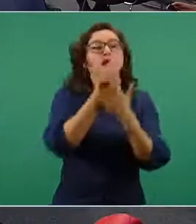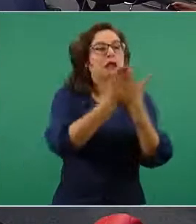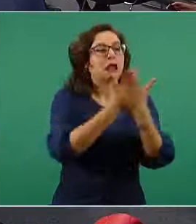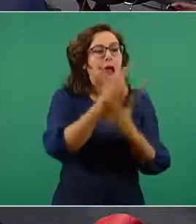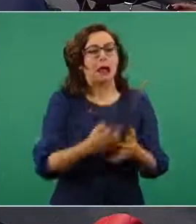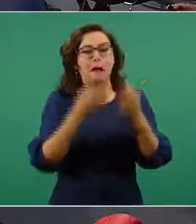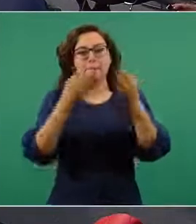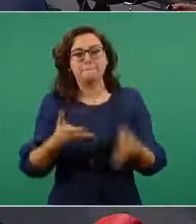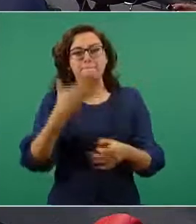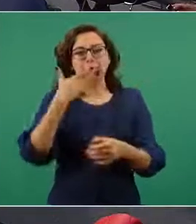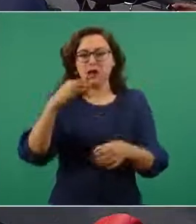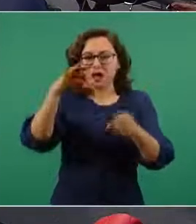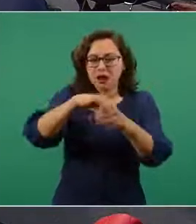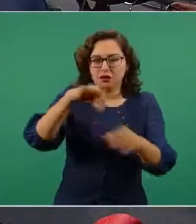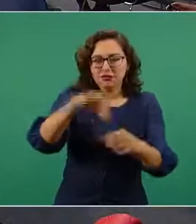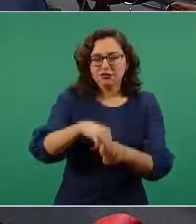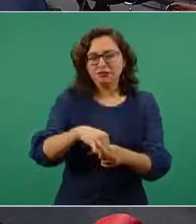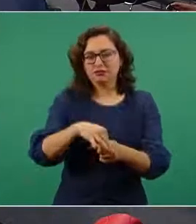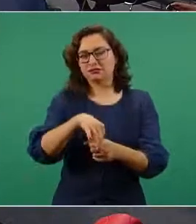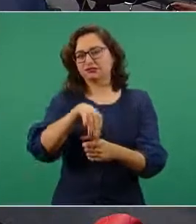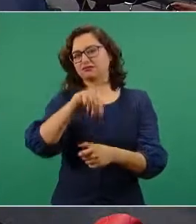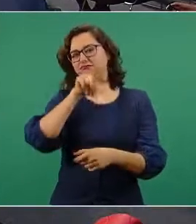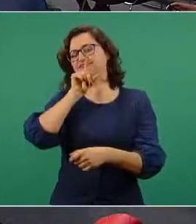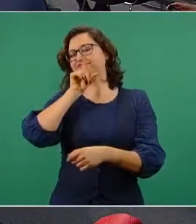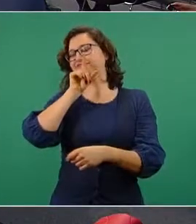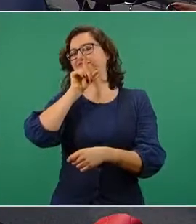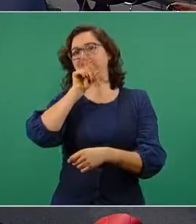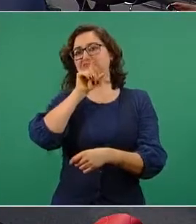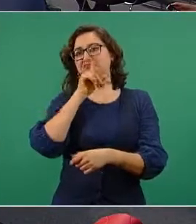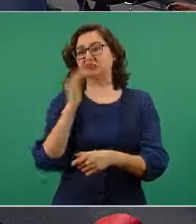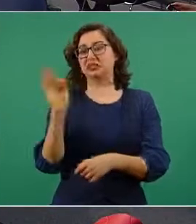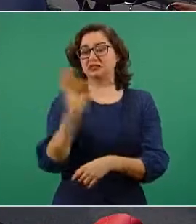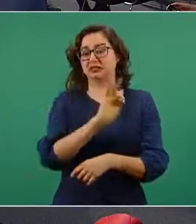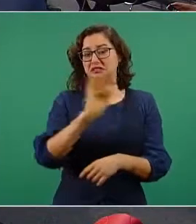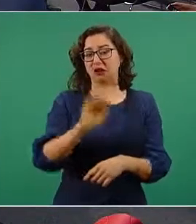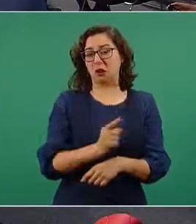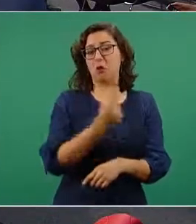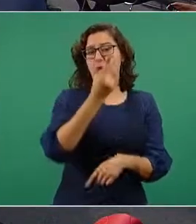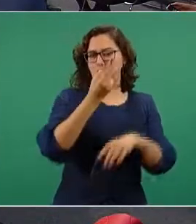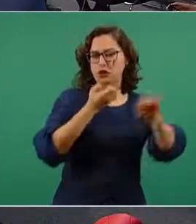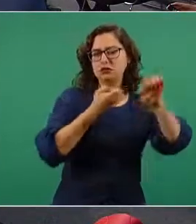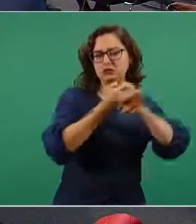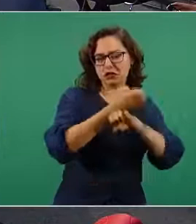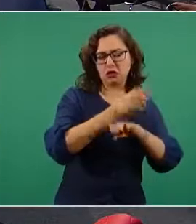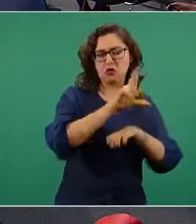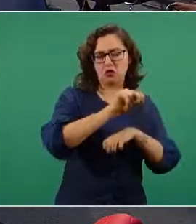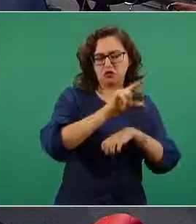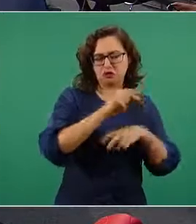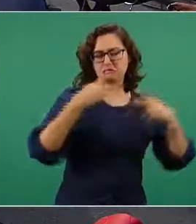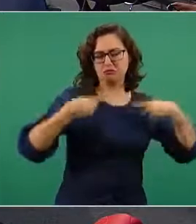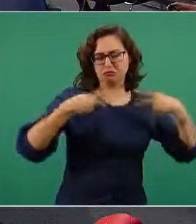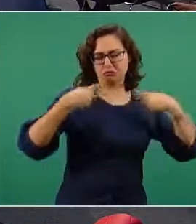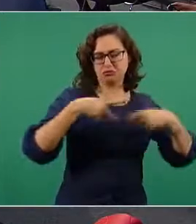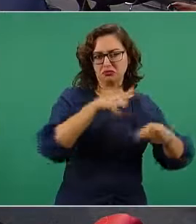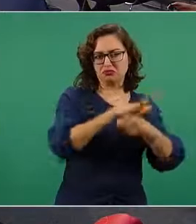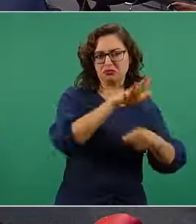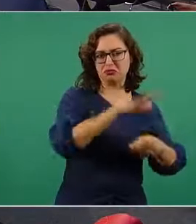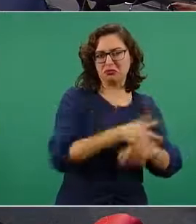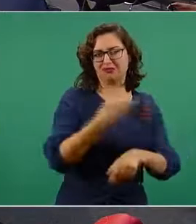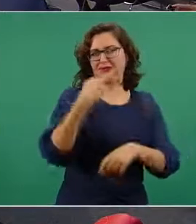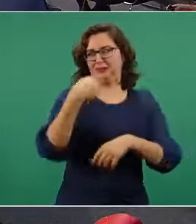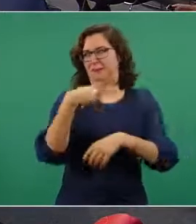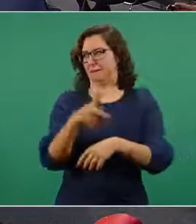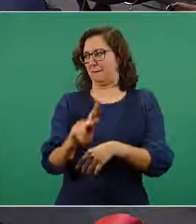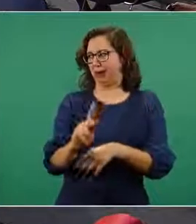una investigación más a profundidad, particularmente por esto de los contrapesos. Si